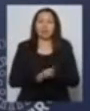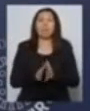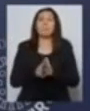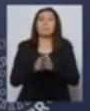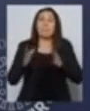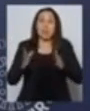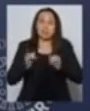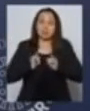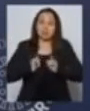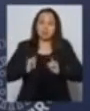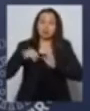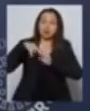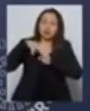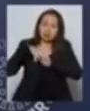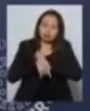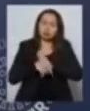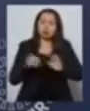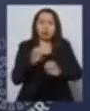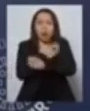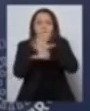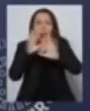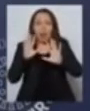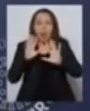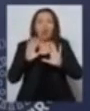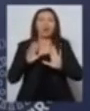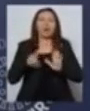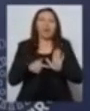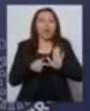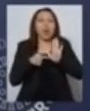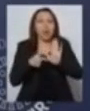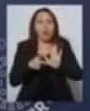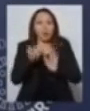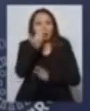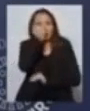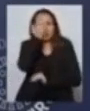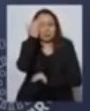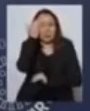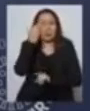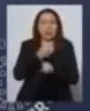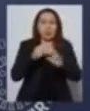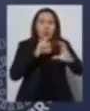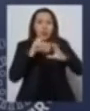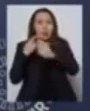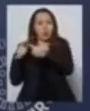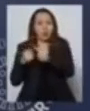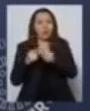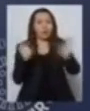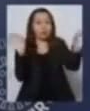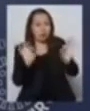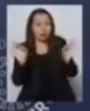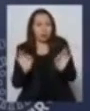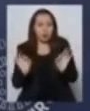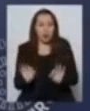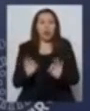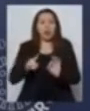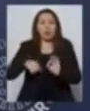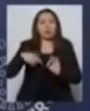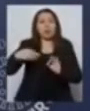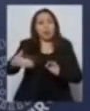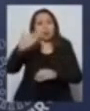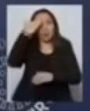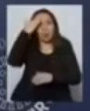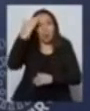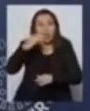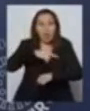más información y más aclaración, lo que se dará a través de expertos, medios de comunicación en las horas y